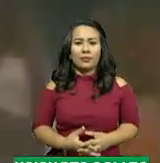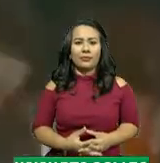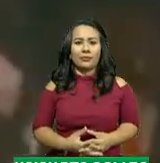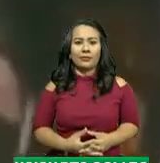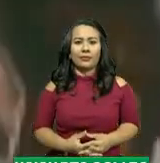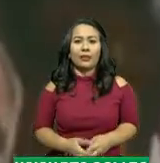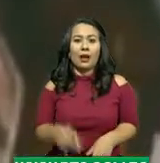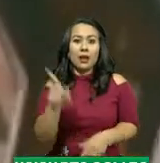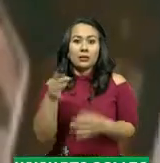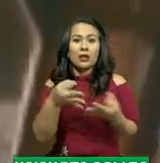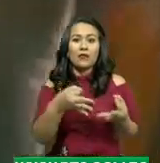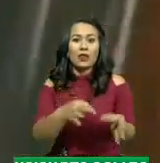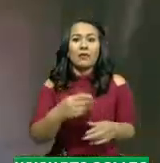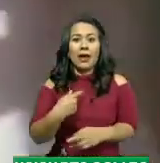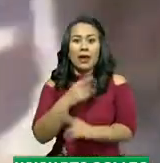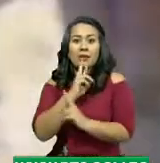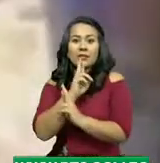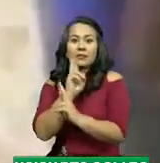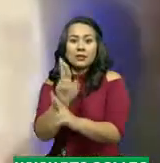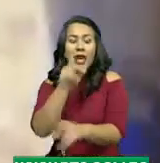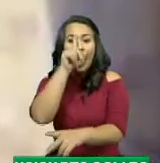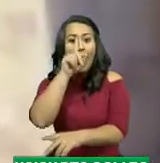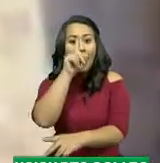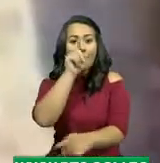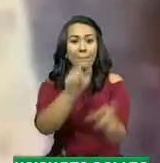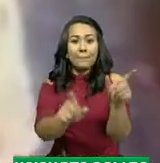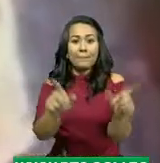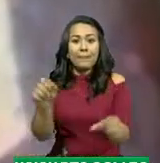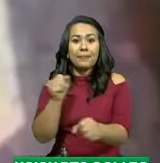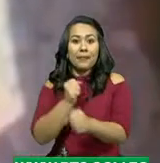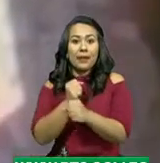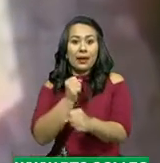Y de esa manera recibe la respuesta de los empleados.